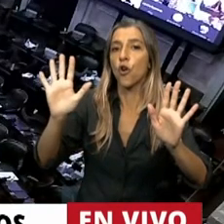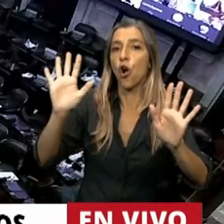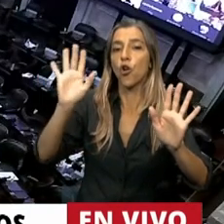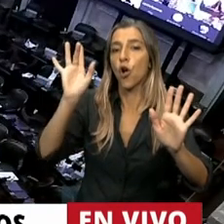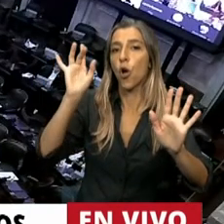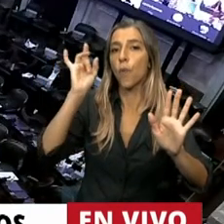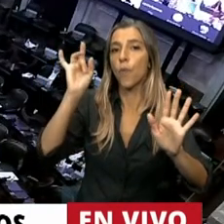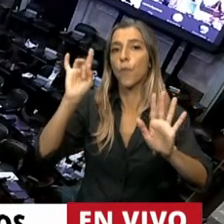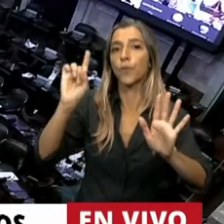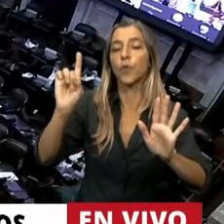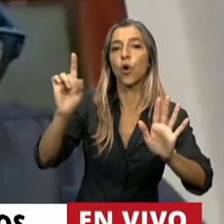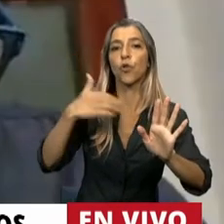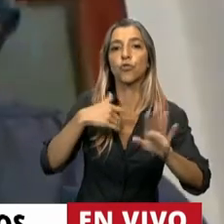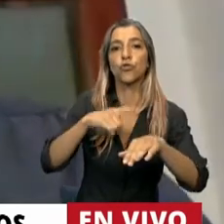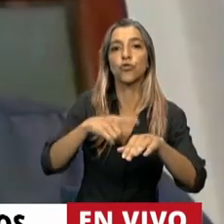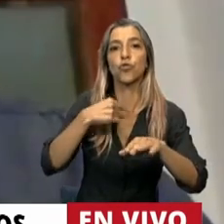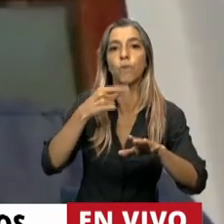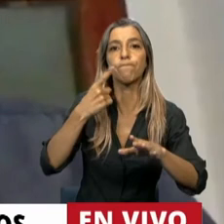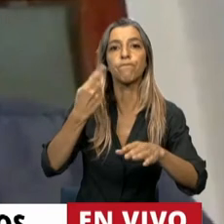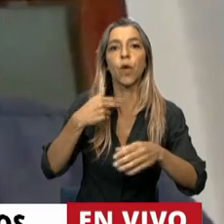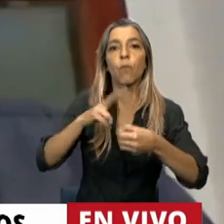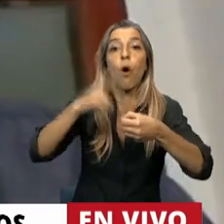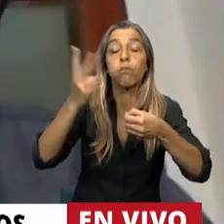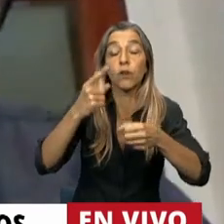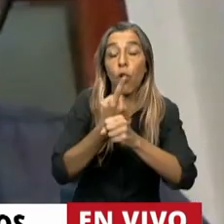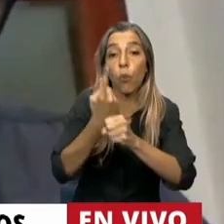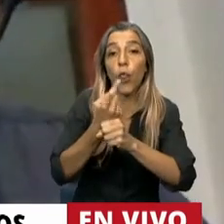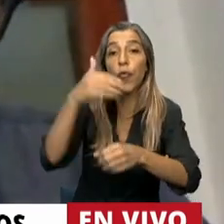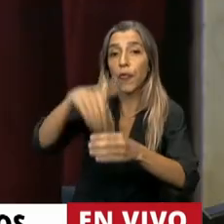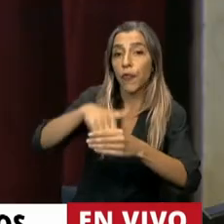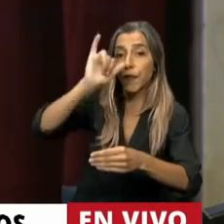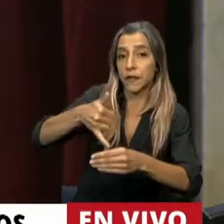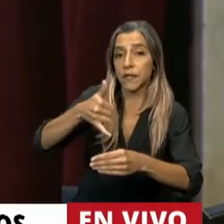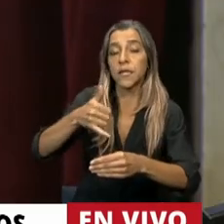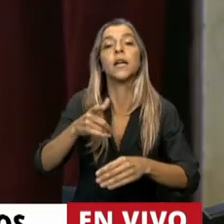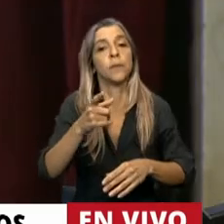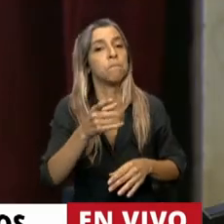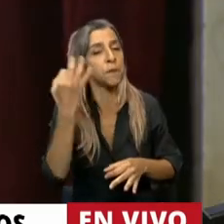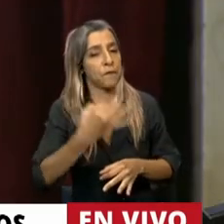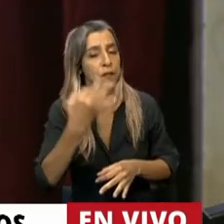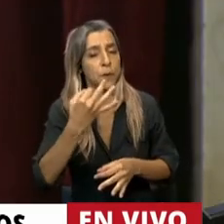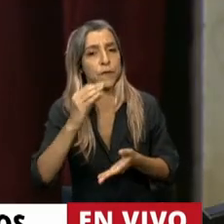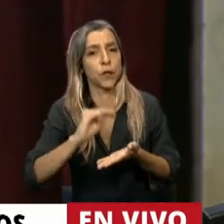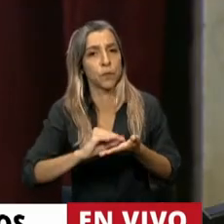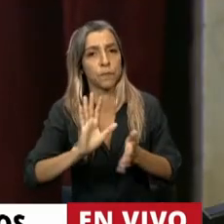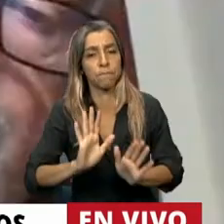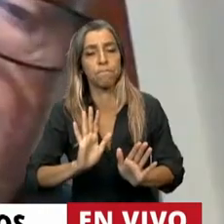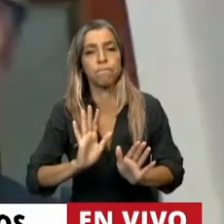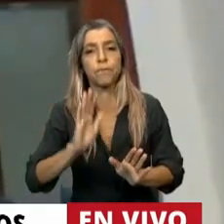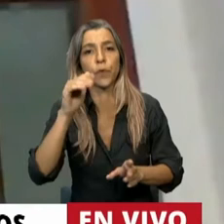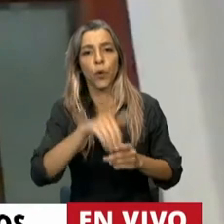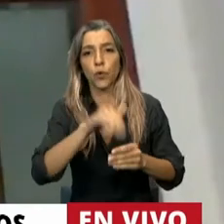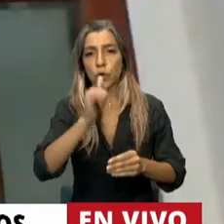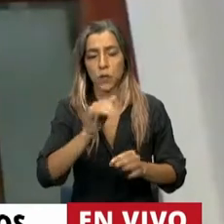permitía cancelar el silencio afirmativo perfecto afirmativo lo que permitió